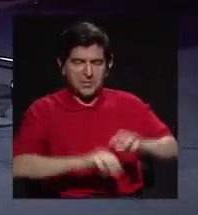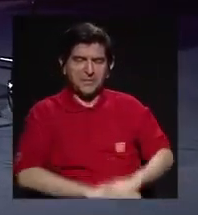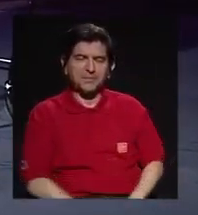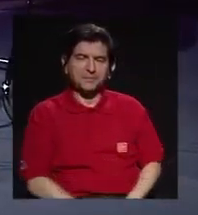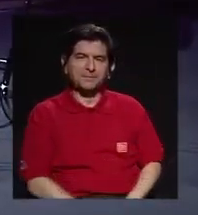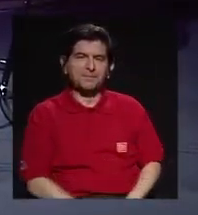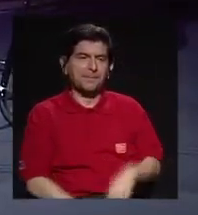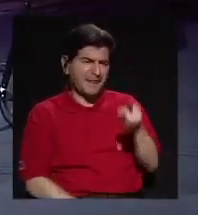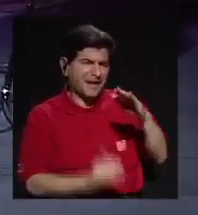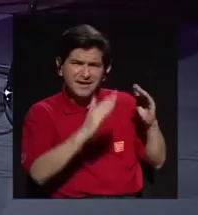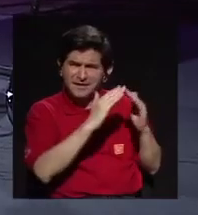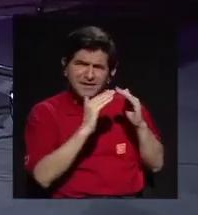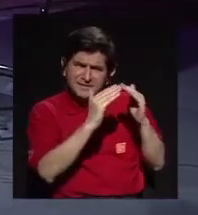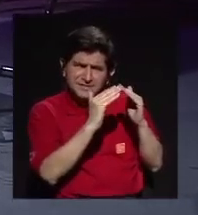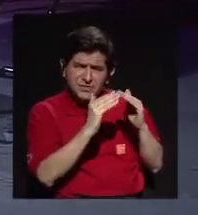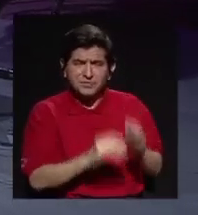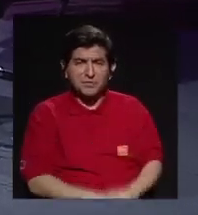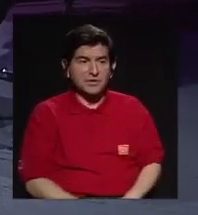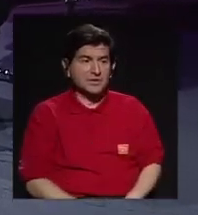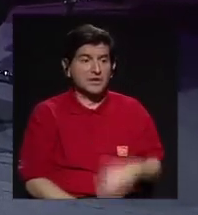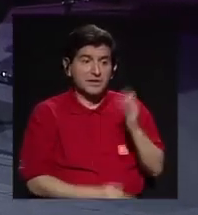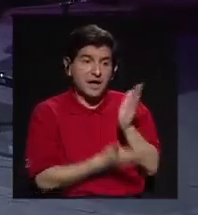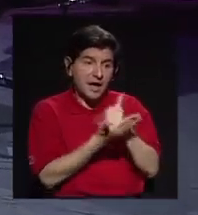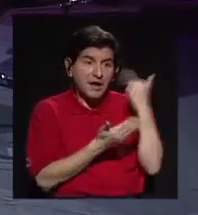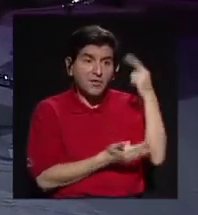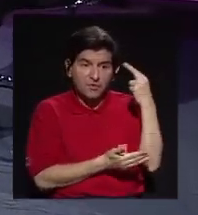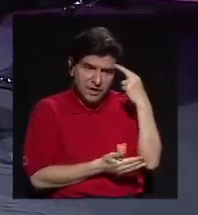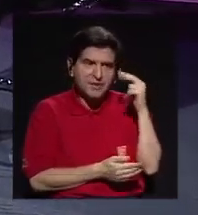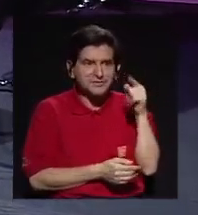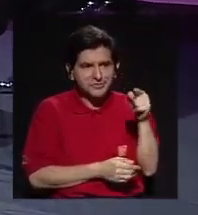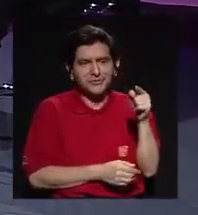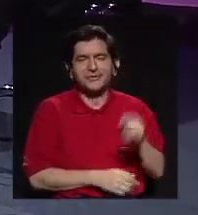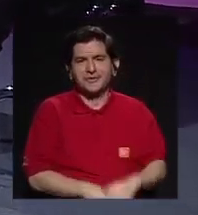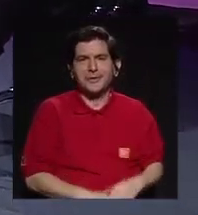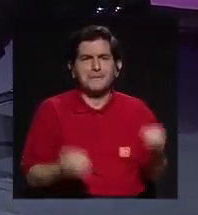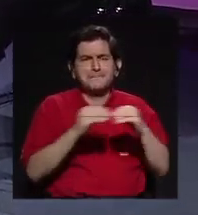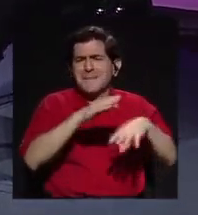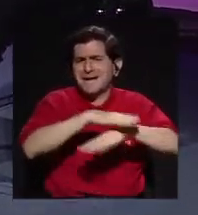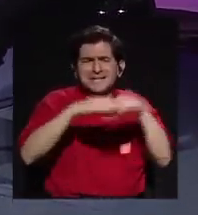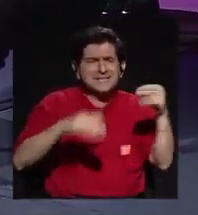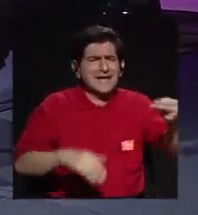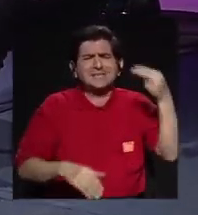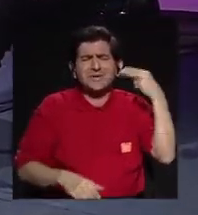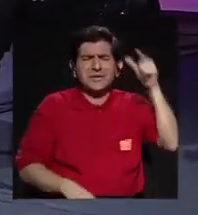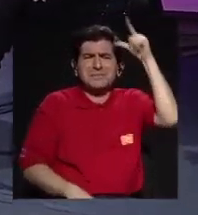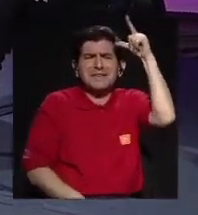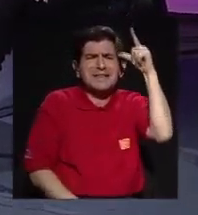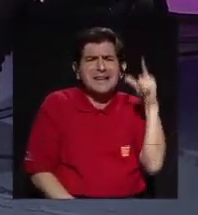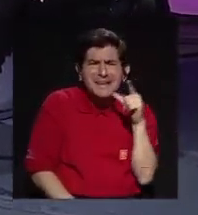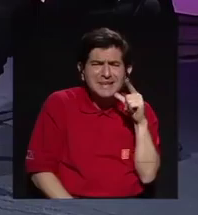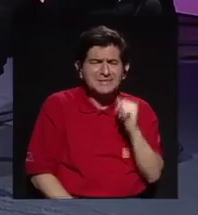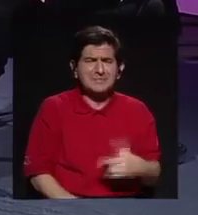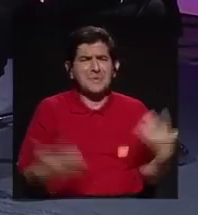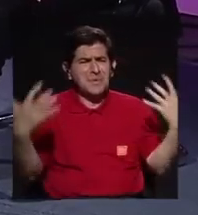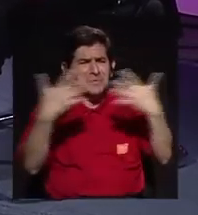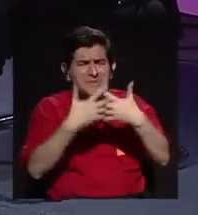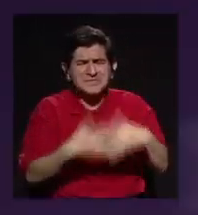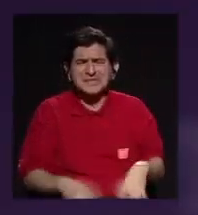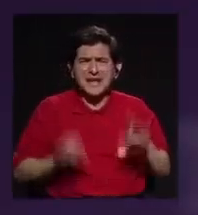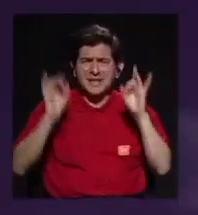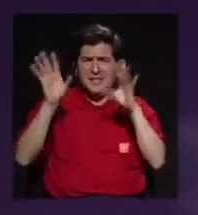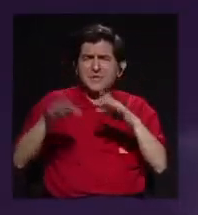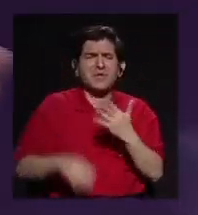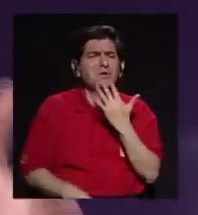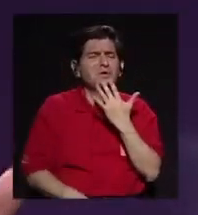en esas comunidades, digo, por algo son las más excluidas y algunas de ellas, además, históricamente, como Limón, además, uh-huh, combinado con el racismo,